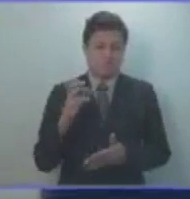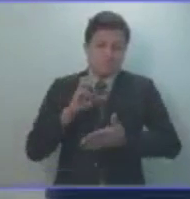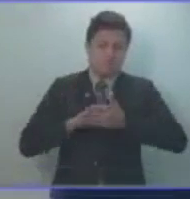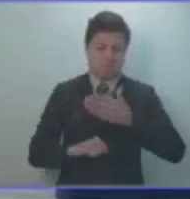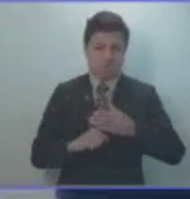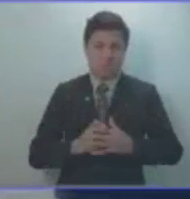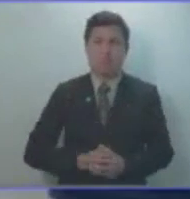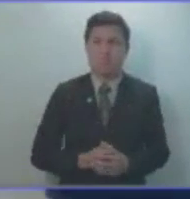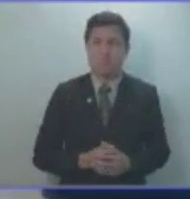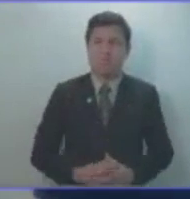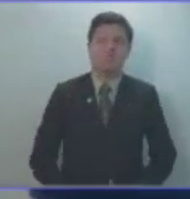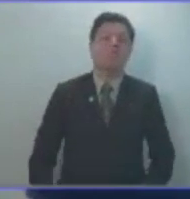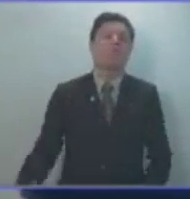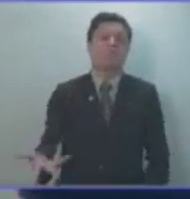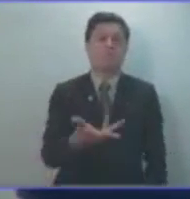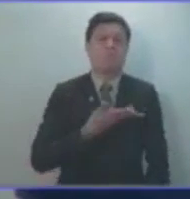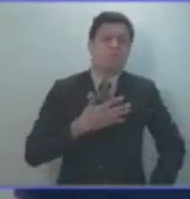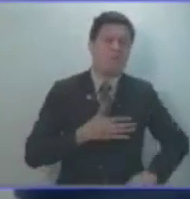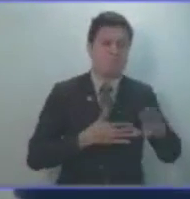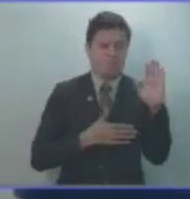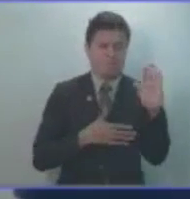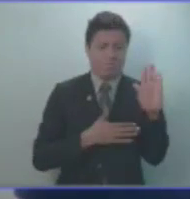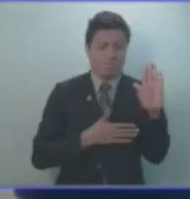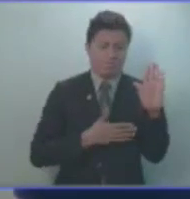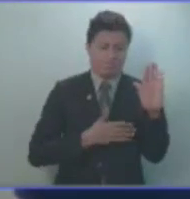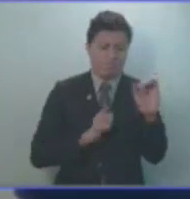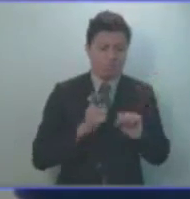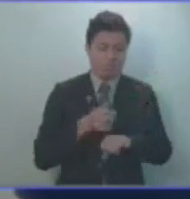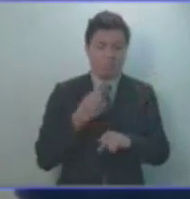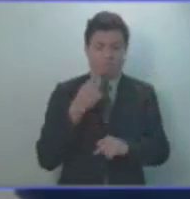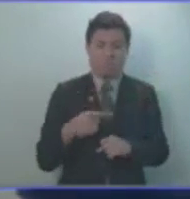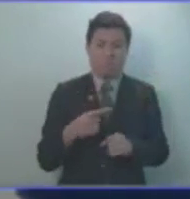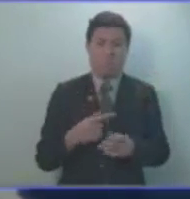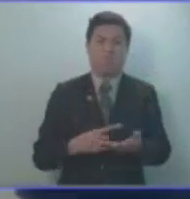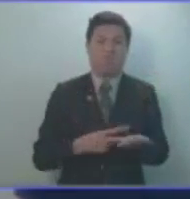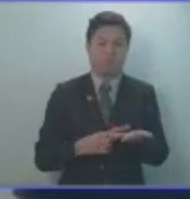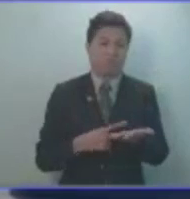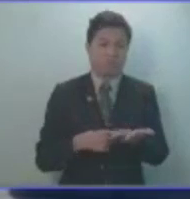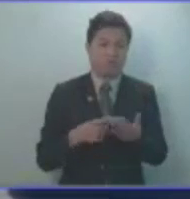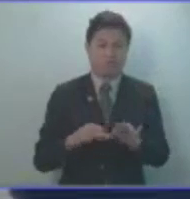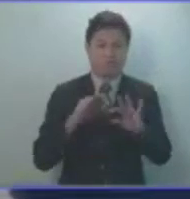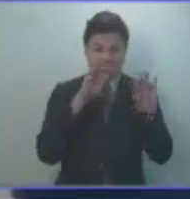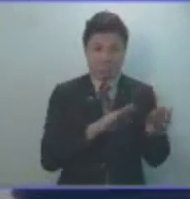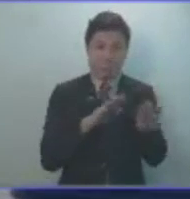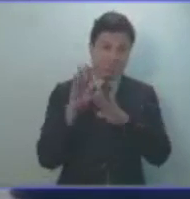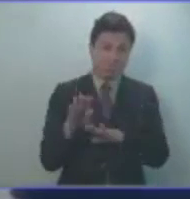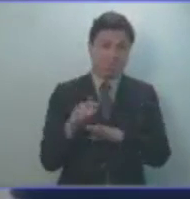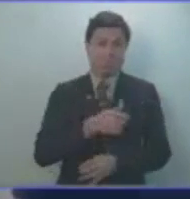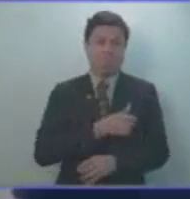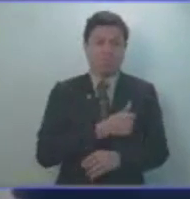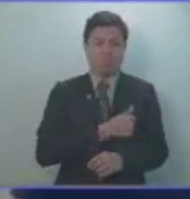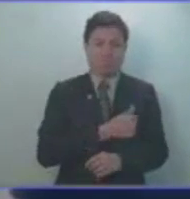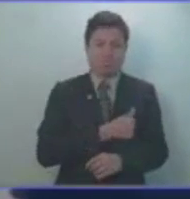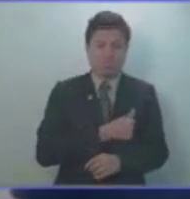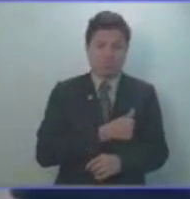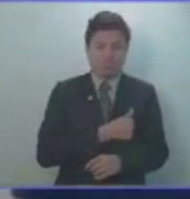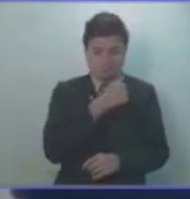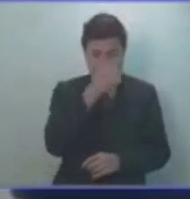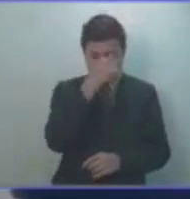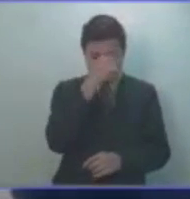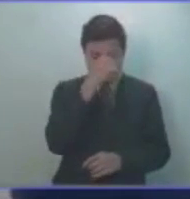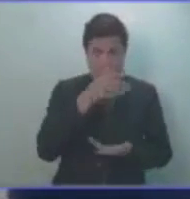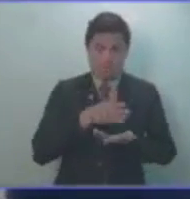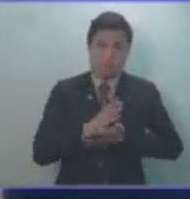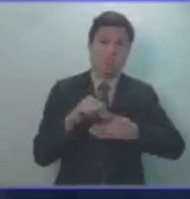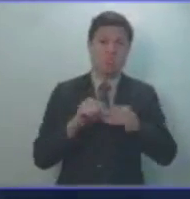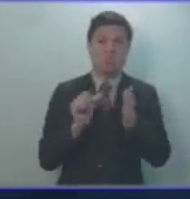tienen. Nuestro compromiso es establecer un diálogo respetuoso y responsable dentro de la